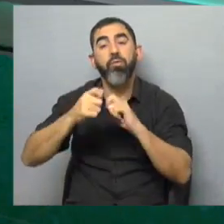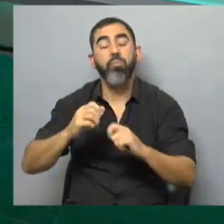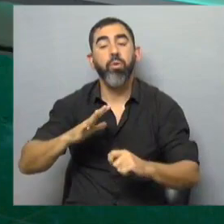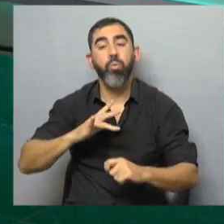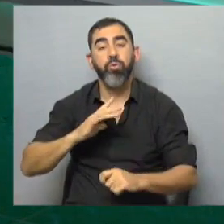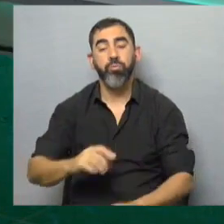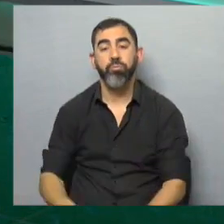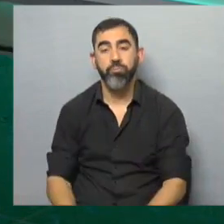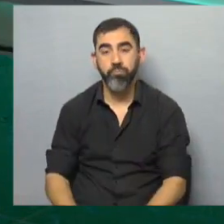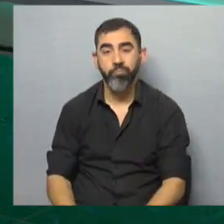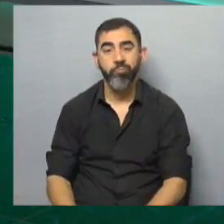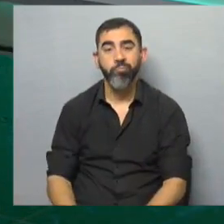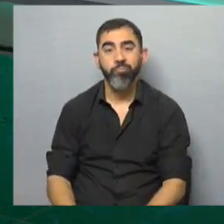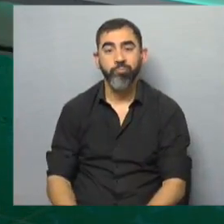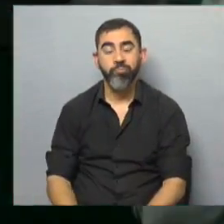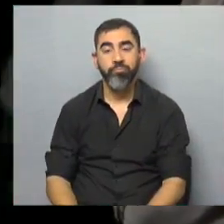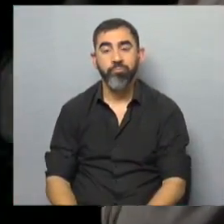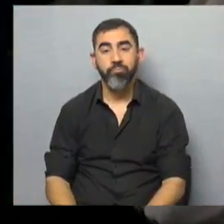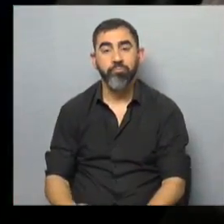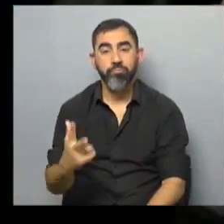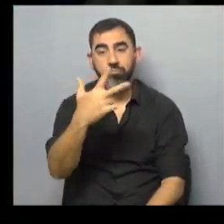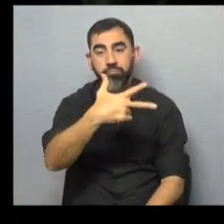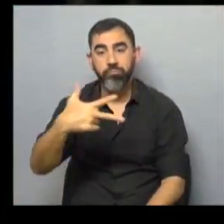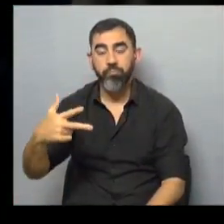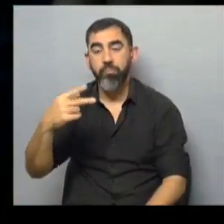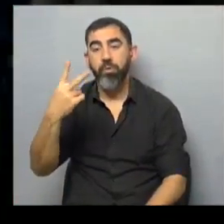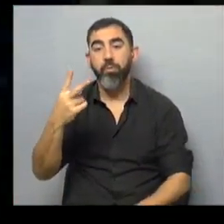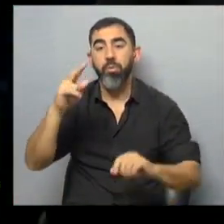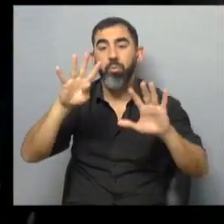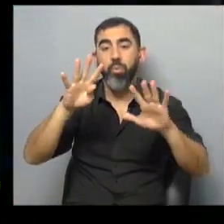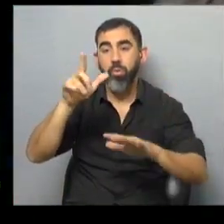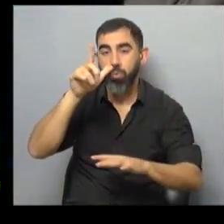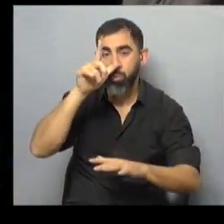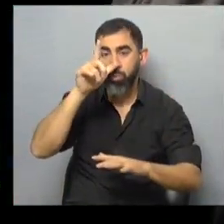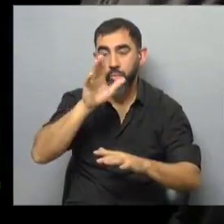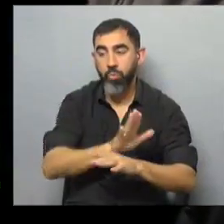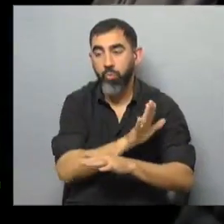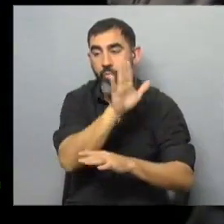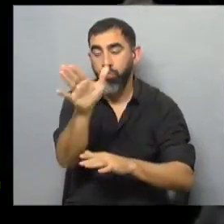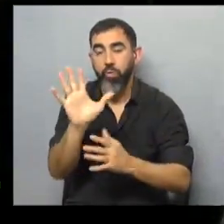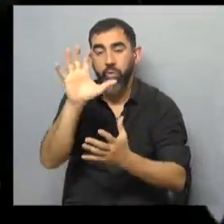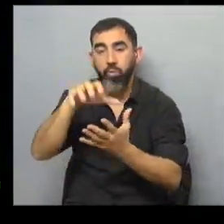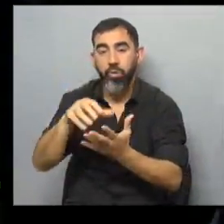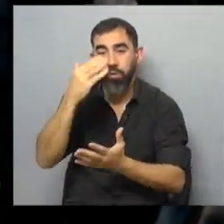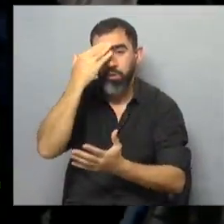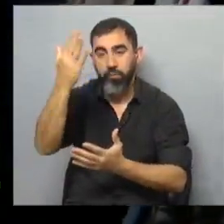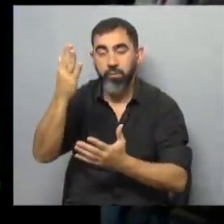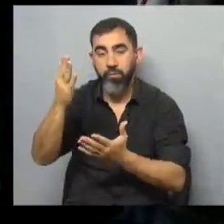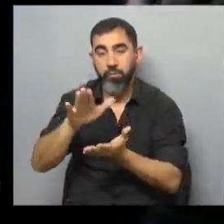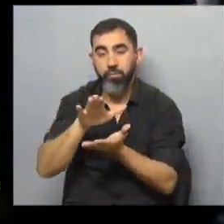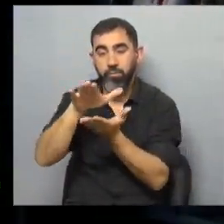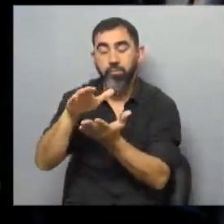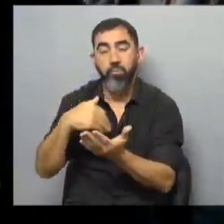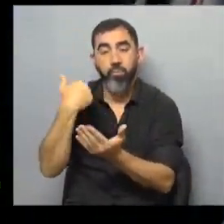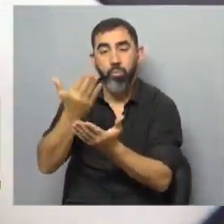provisional. Hace 3 semanas, el 29 de julio, cuando el mandatario concurrió a la sede del Frente Amplio para entregar su